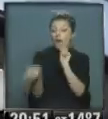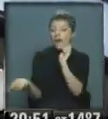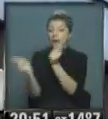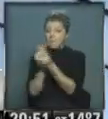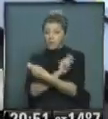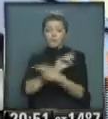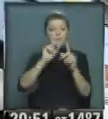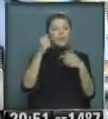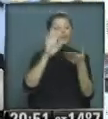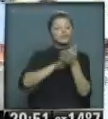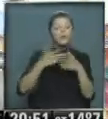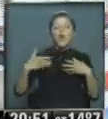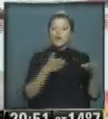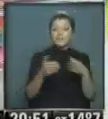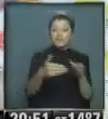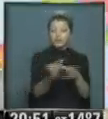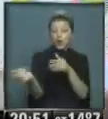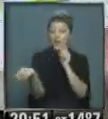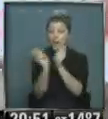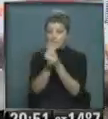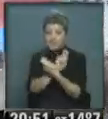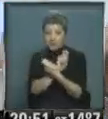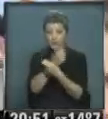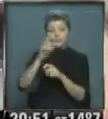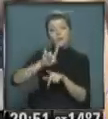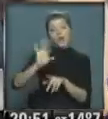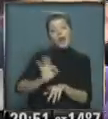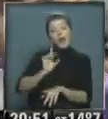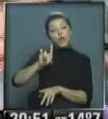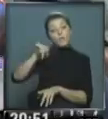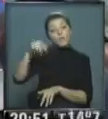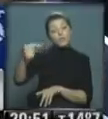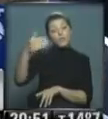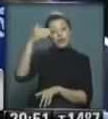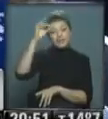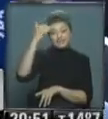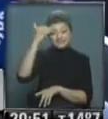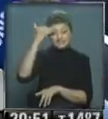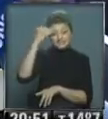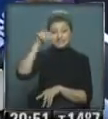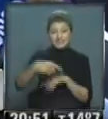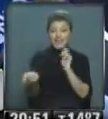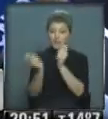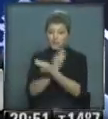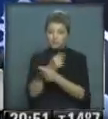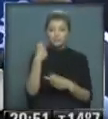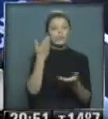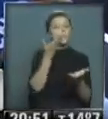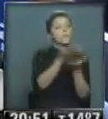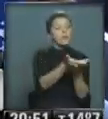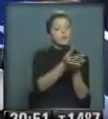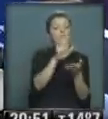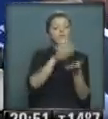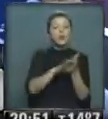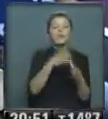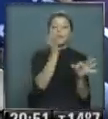de orientaciones que implicaría el nuevo plan de estudios a partir de 2015. Nuevamente ponemos sobre la mesa el debate sobre la educación